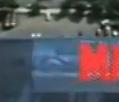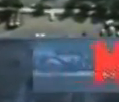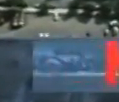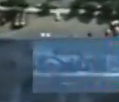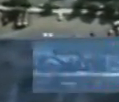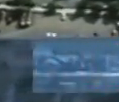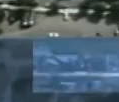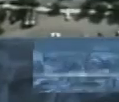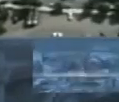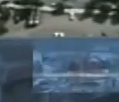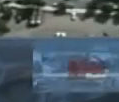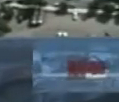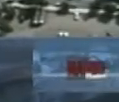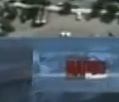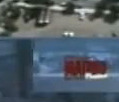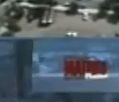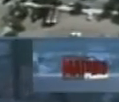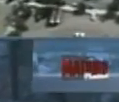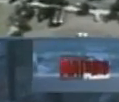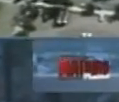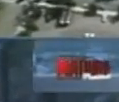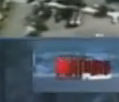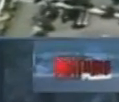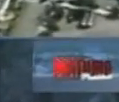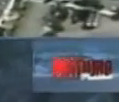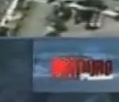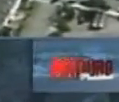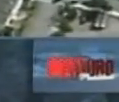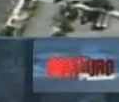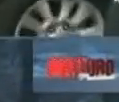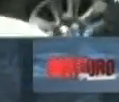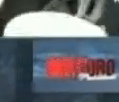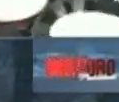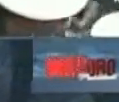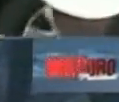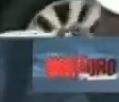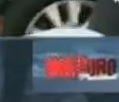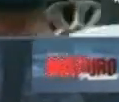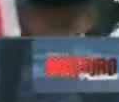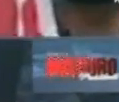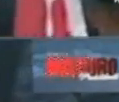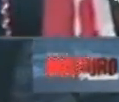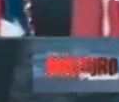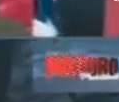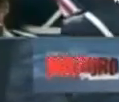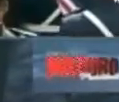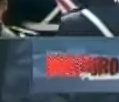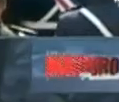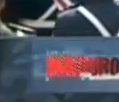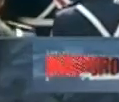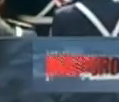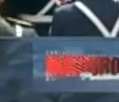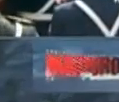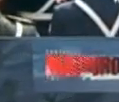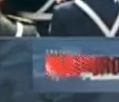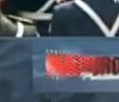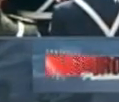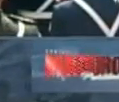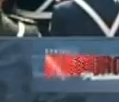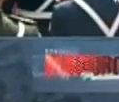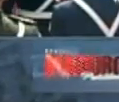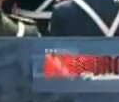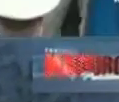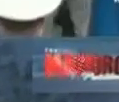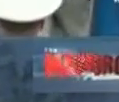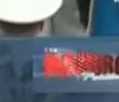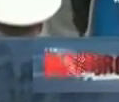pueblo y de miles de hombres y mujeres. Y al presidente Danilo Medina le deseamos toda la suerte del